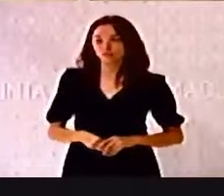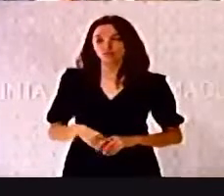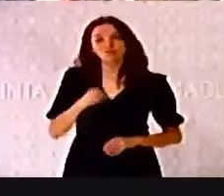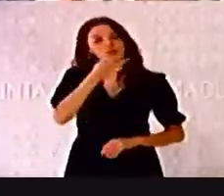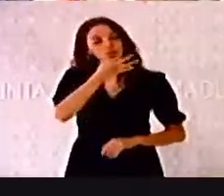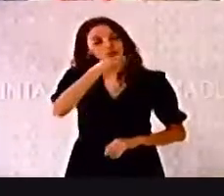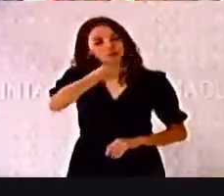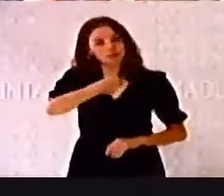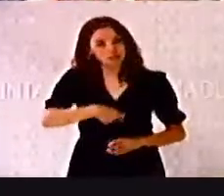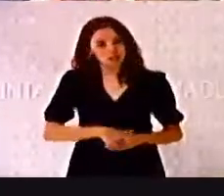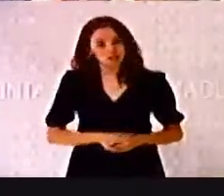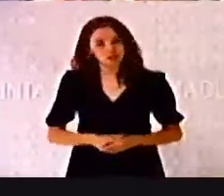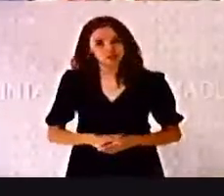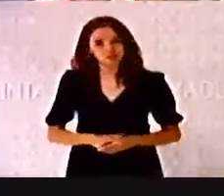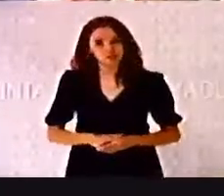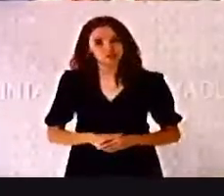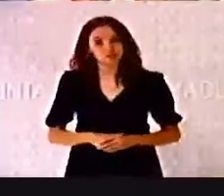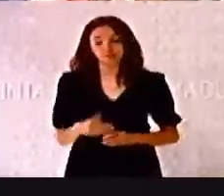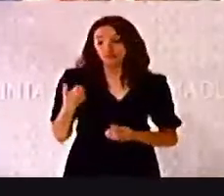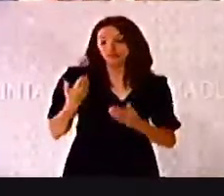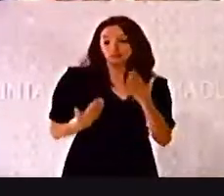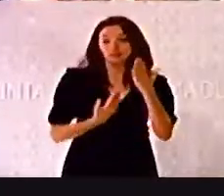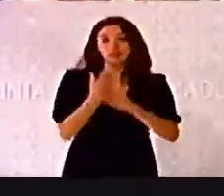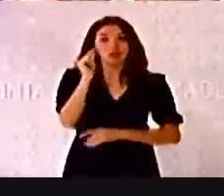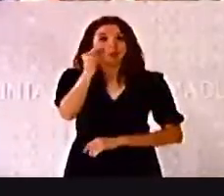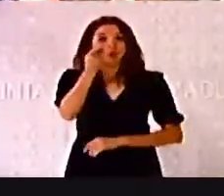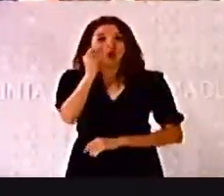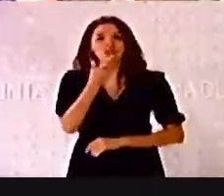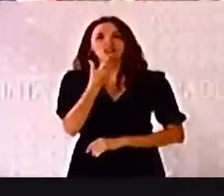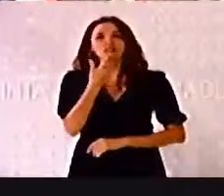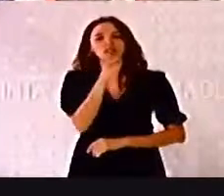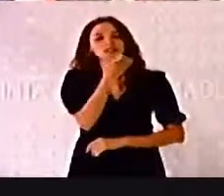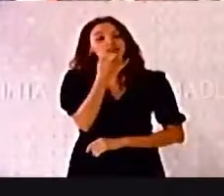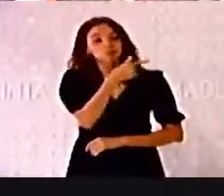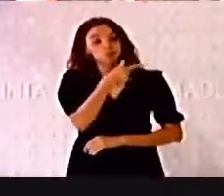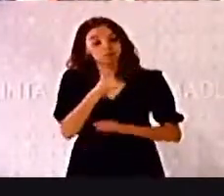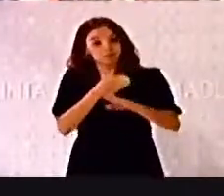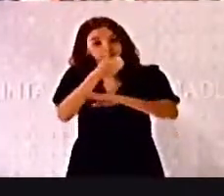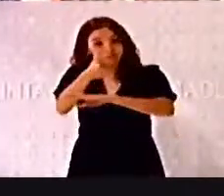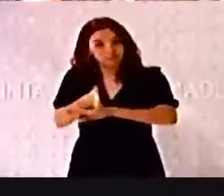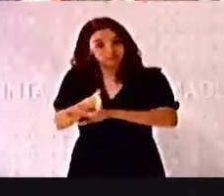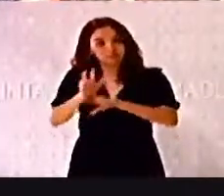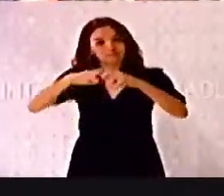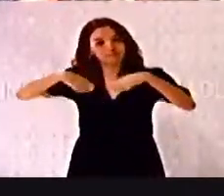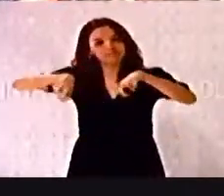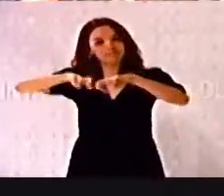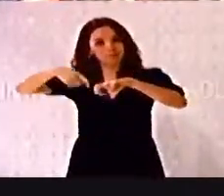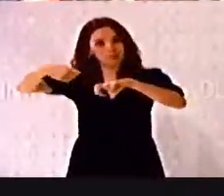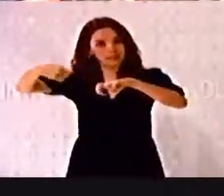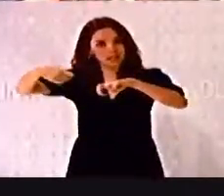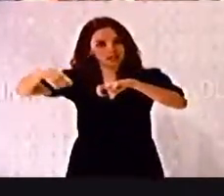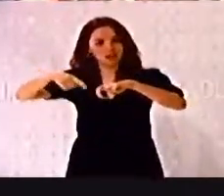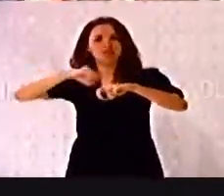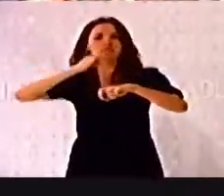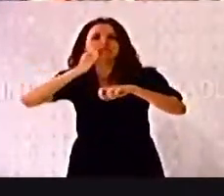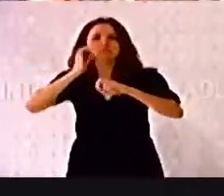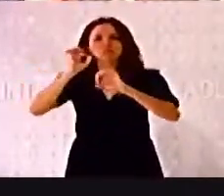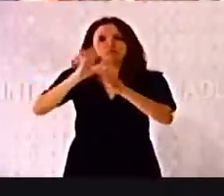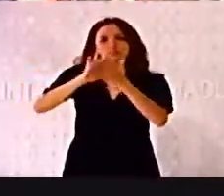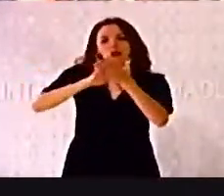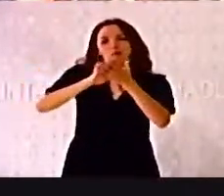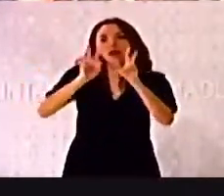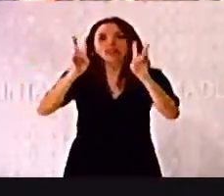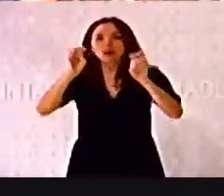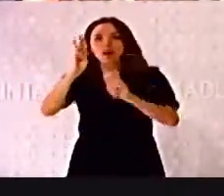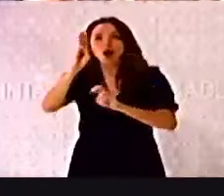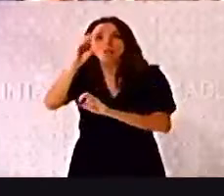Gracias, presidente. Decía esta mañana Monago que si usted va a ir a la conferencia de presidentes y no va a quejarse por el reparto de la PAC ni se va a quejar